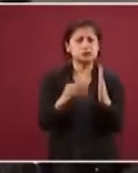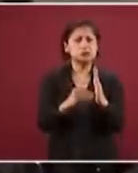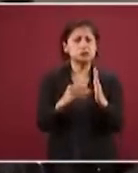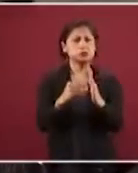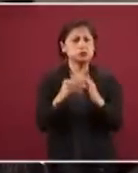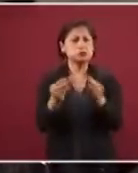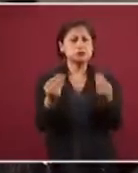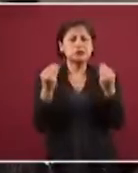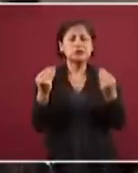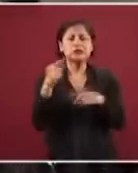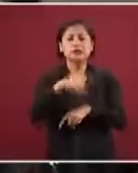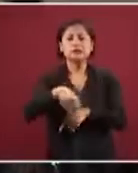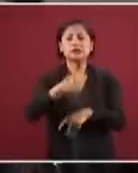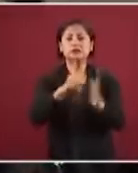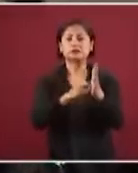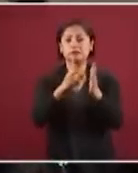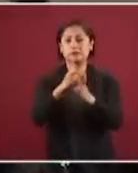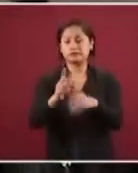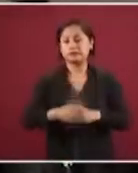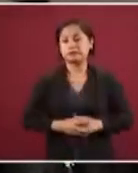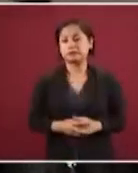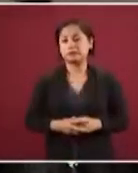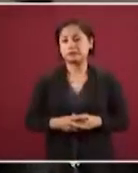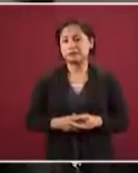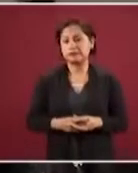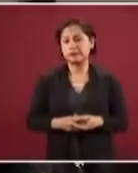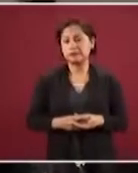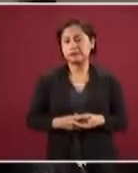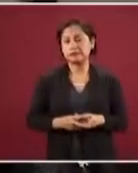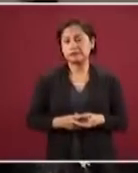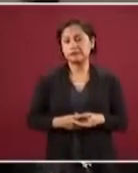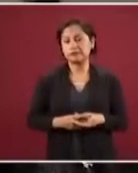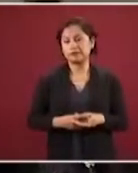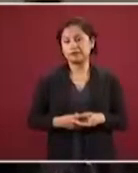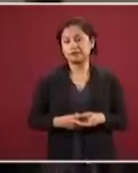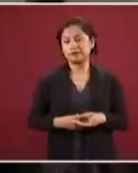entonces eso está